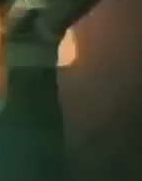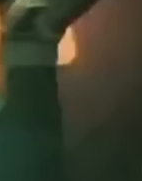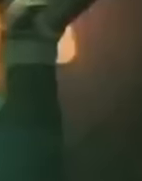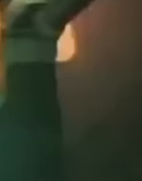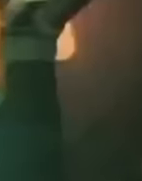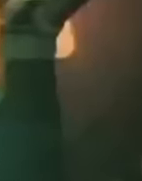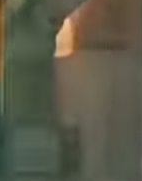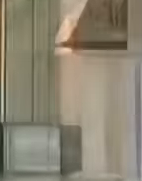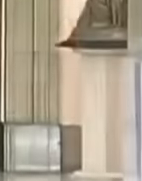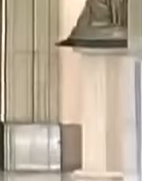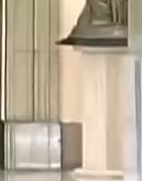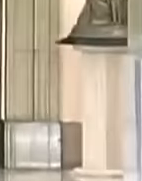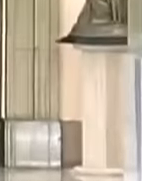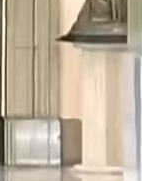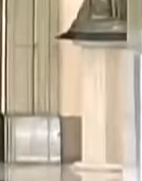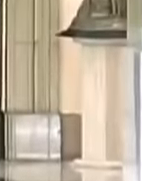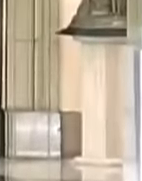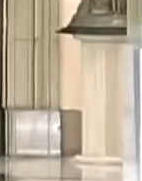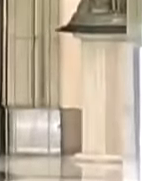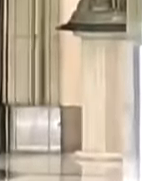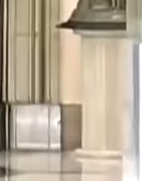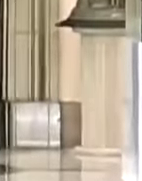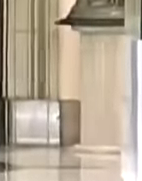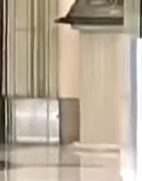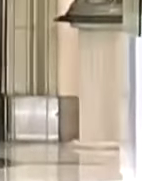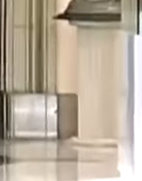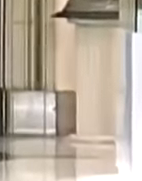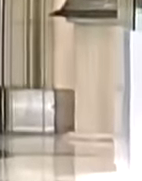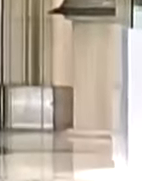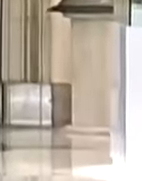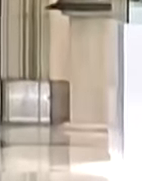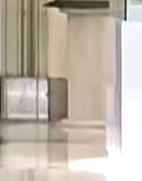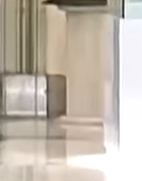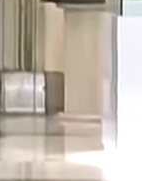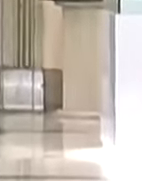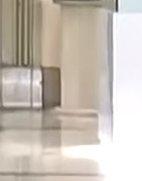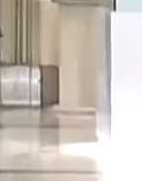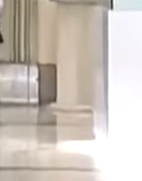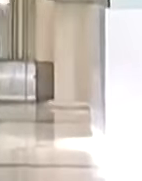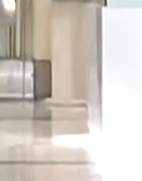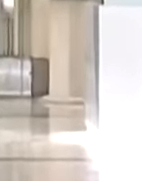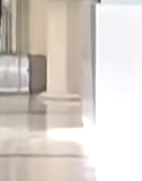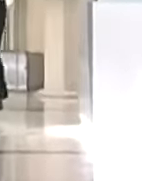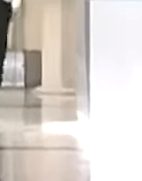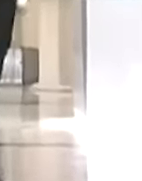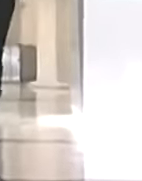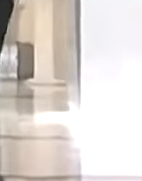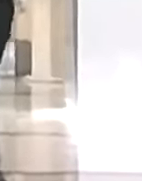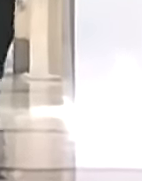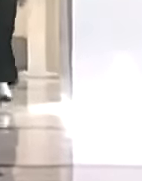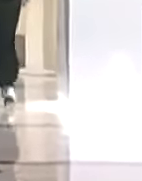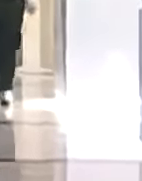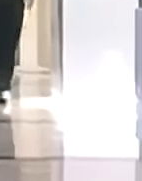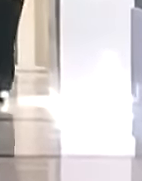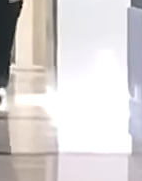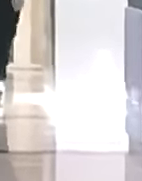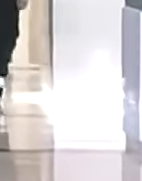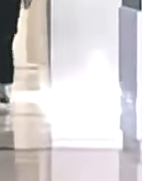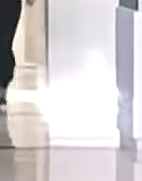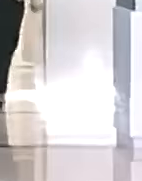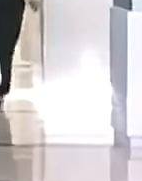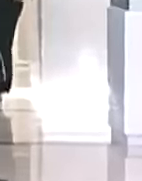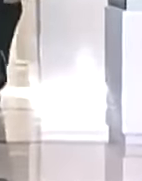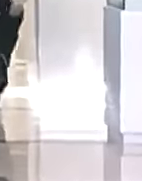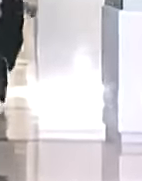este miércoles tras los resultados generados el día de ayer en Barbados, donde se llevó a cabo el proceso de diálogo y negociación entre el